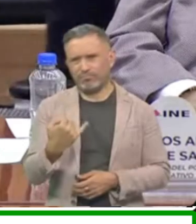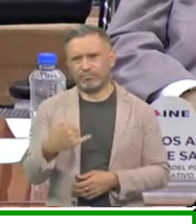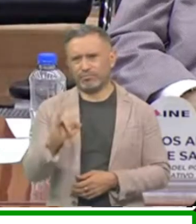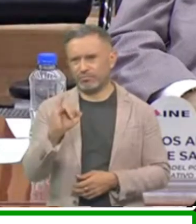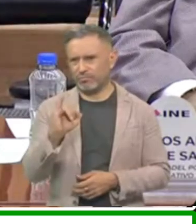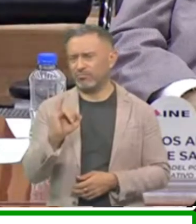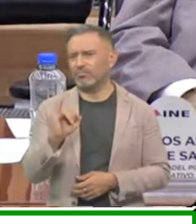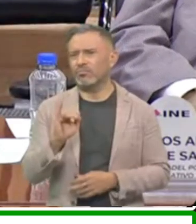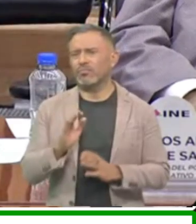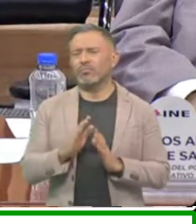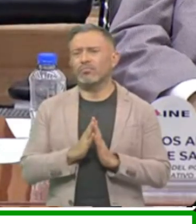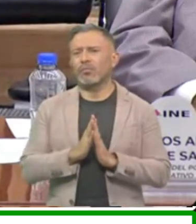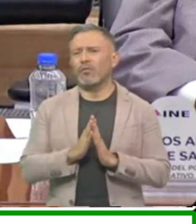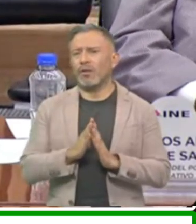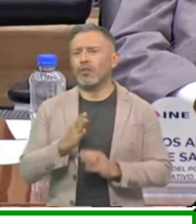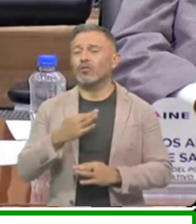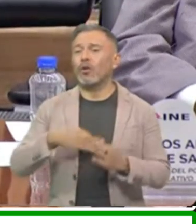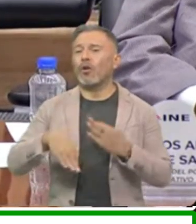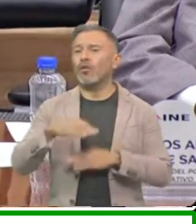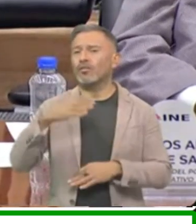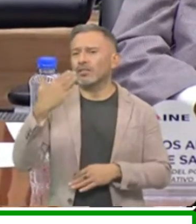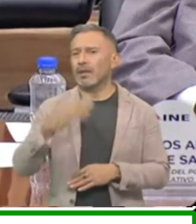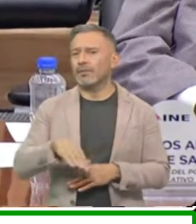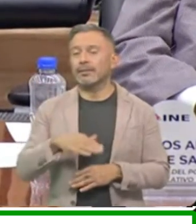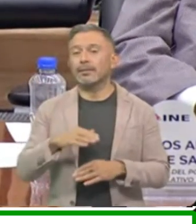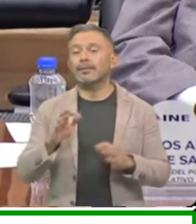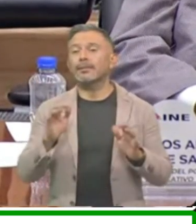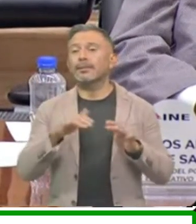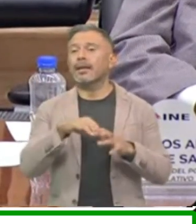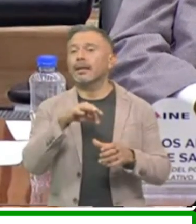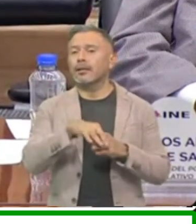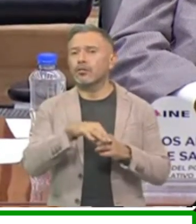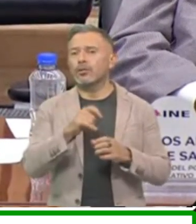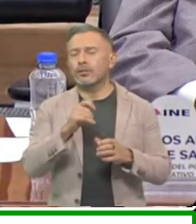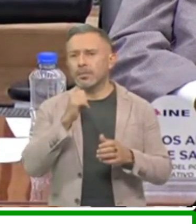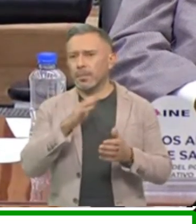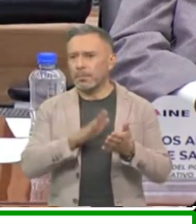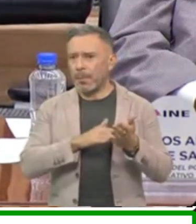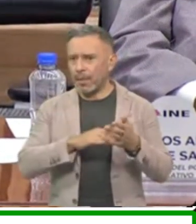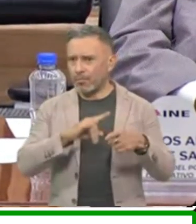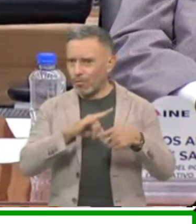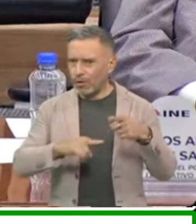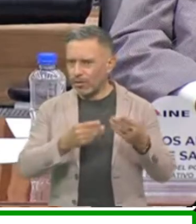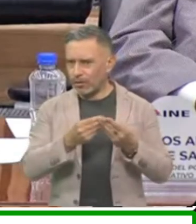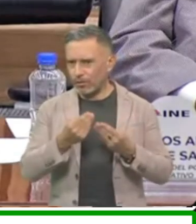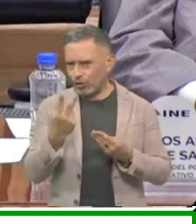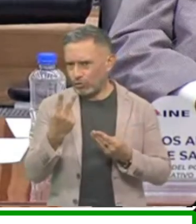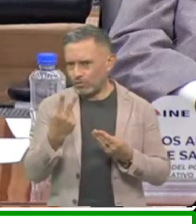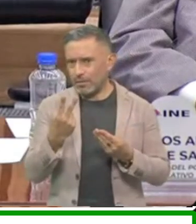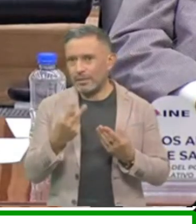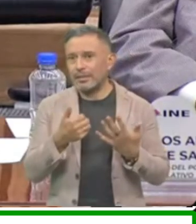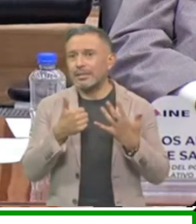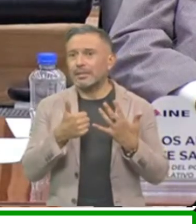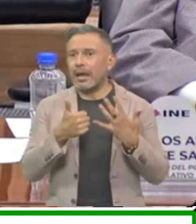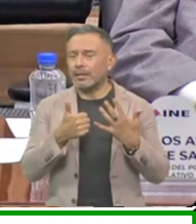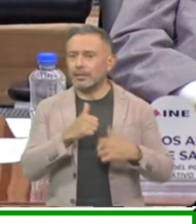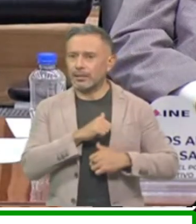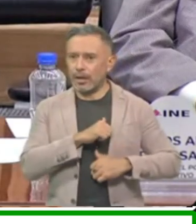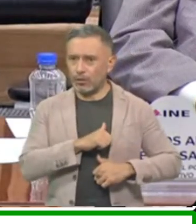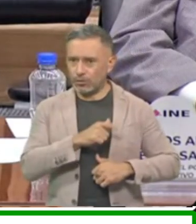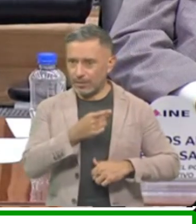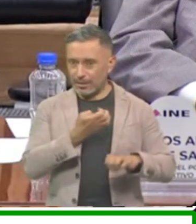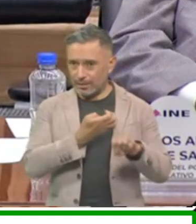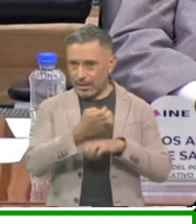lo sabemos, en las elecciones concurrentes pues uno recibe las boletas para ambas elecciones, 6 cargos se eligieron en